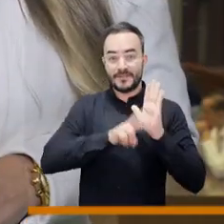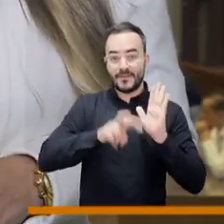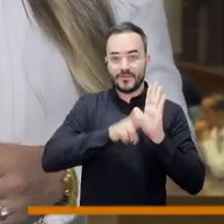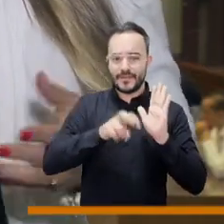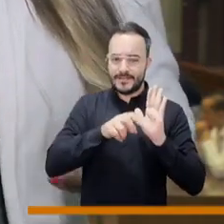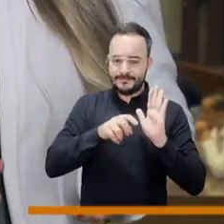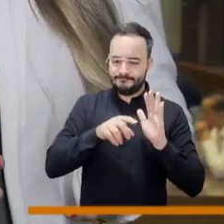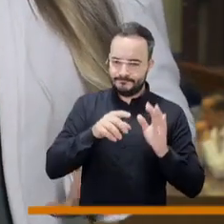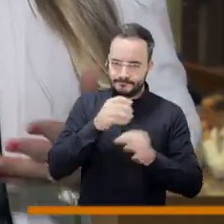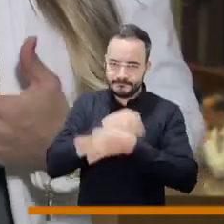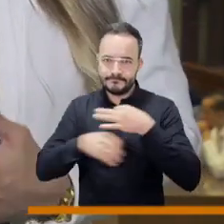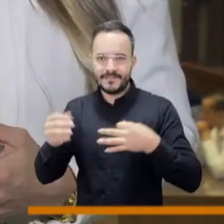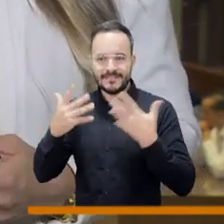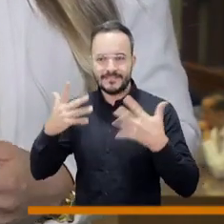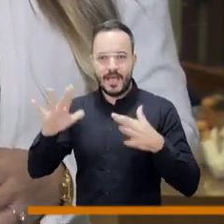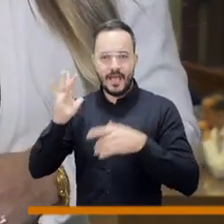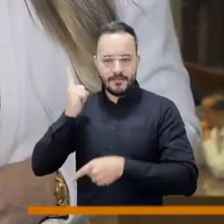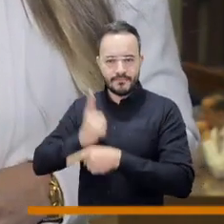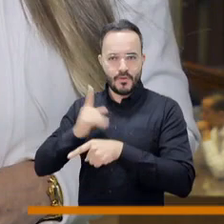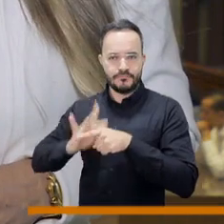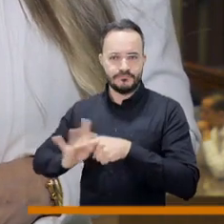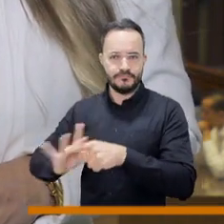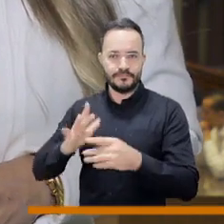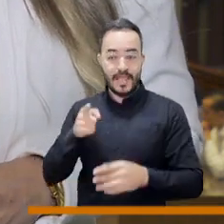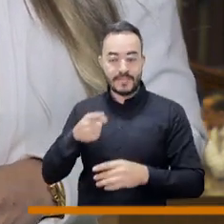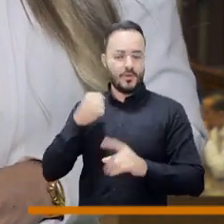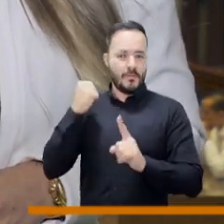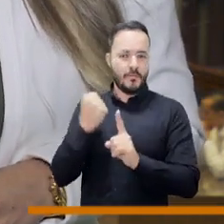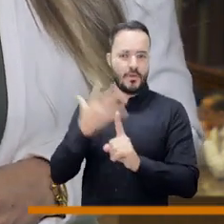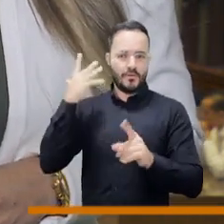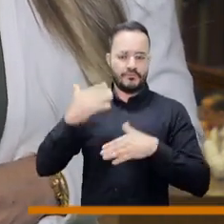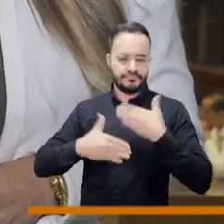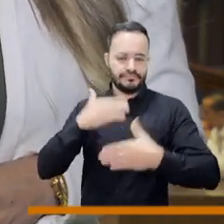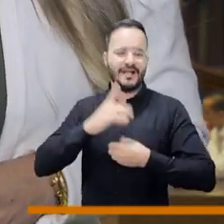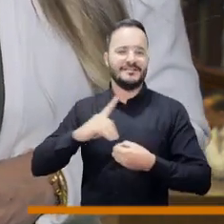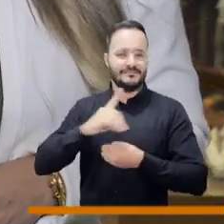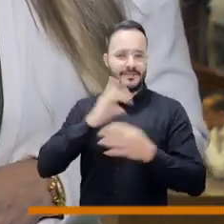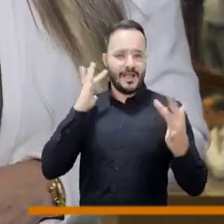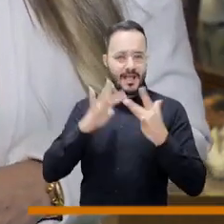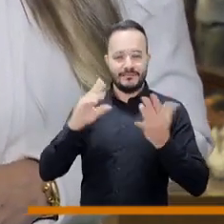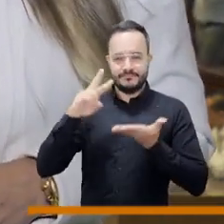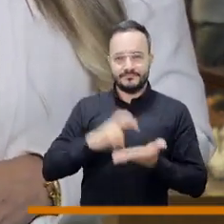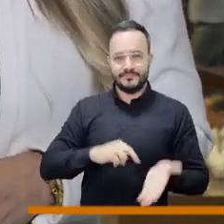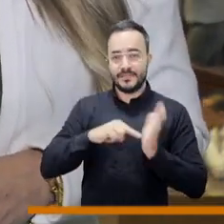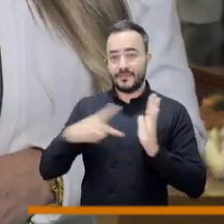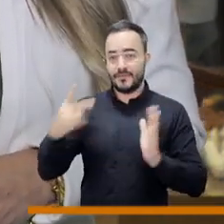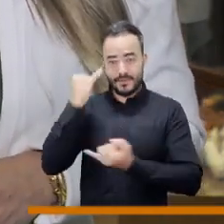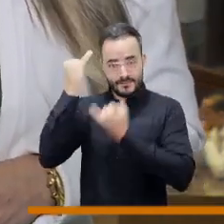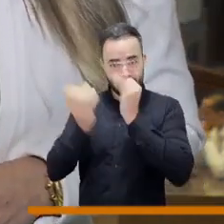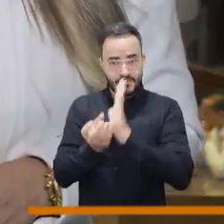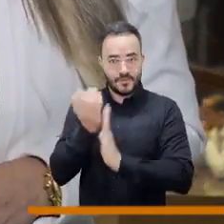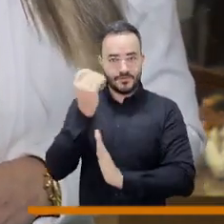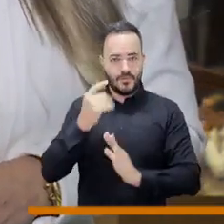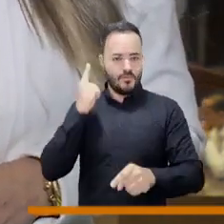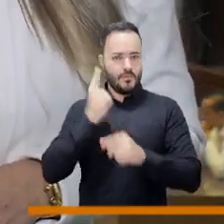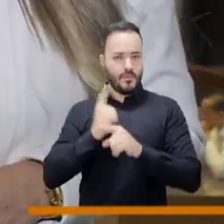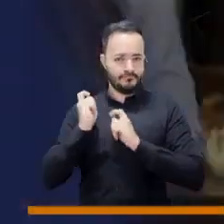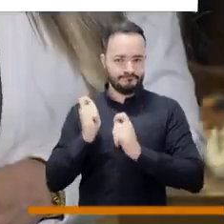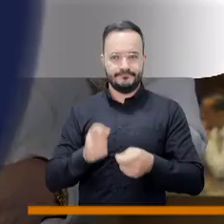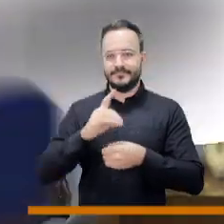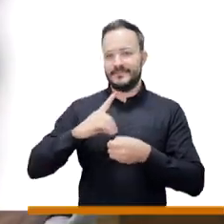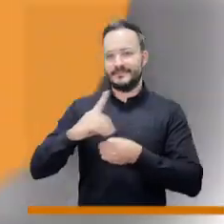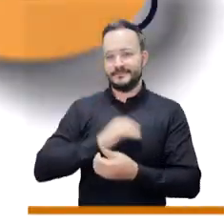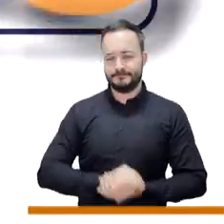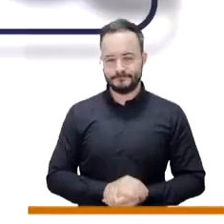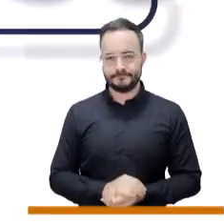Es pasar de la teoría a la realidad y hacerlo con recursos que conviertan a Medellín en un distrito de ciencia, tecnología e